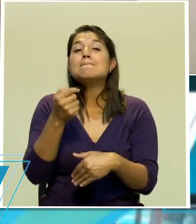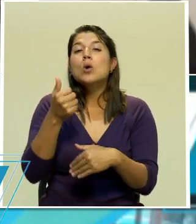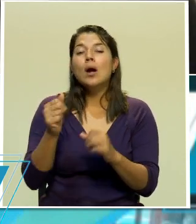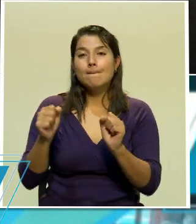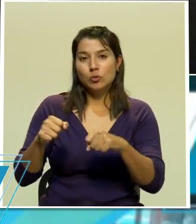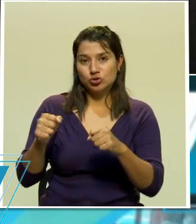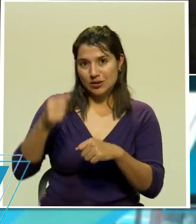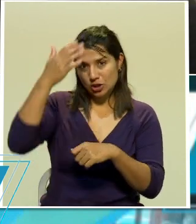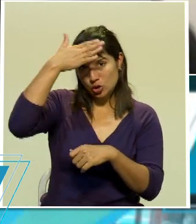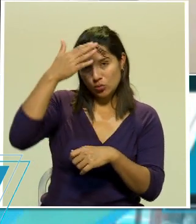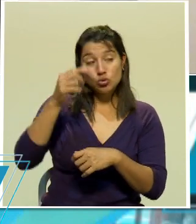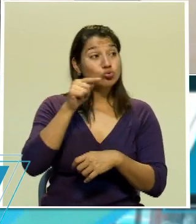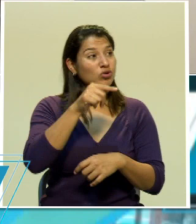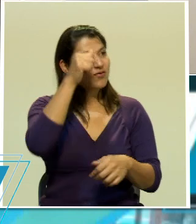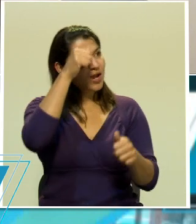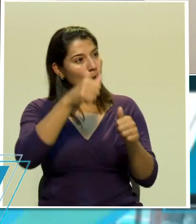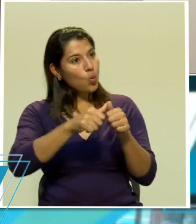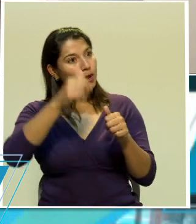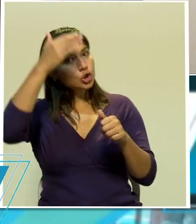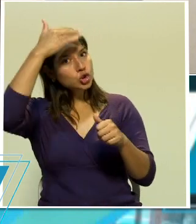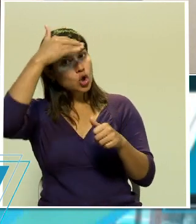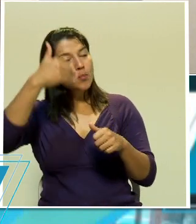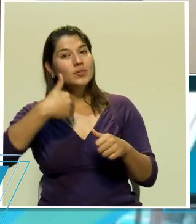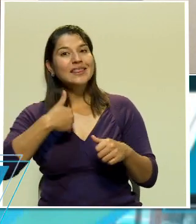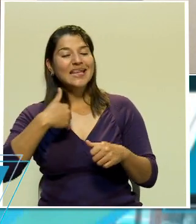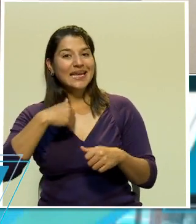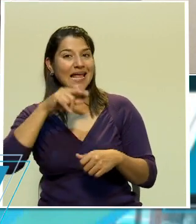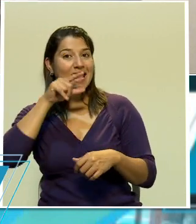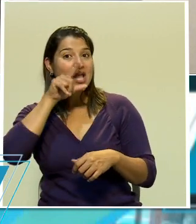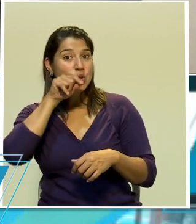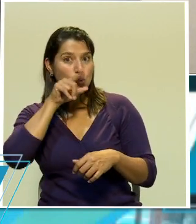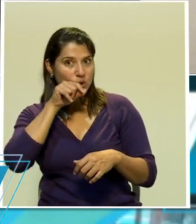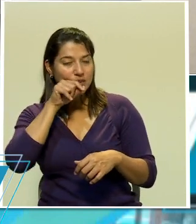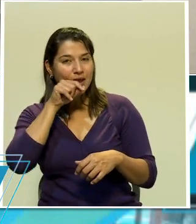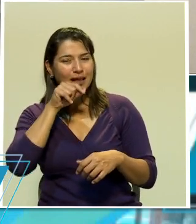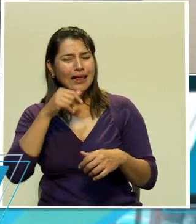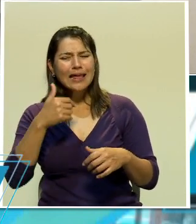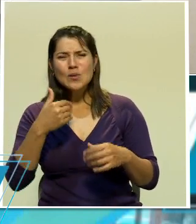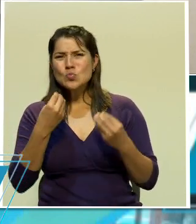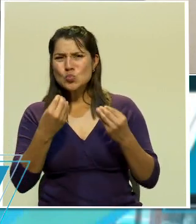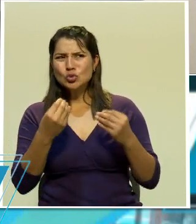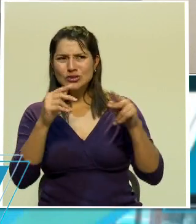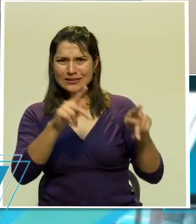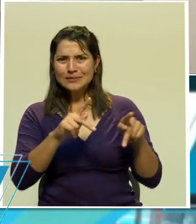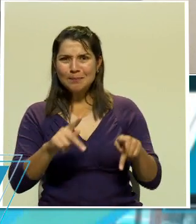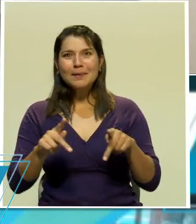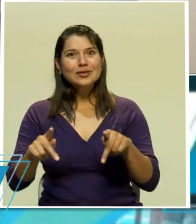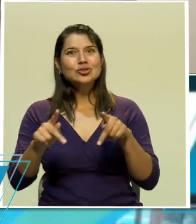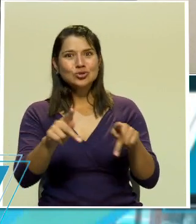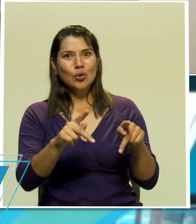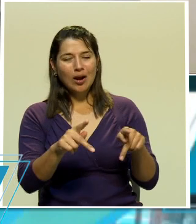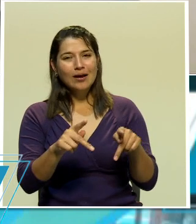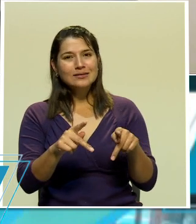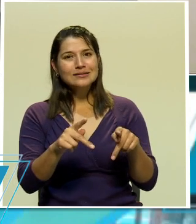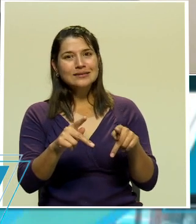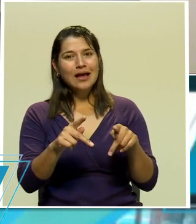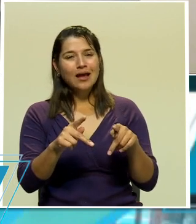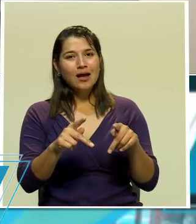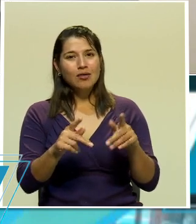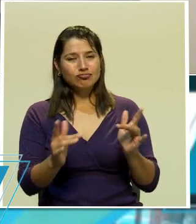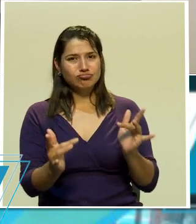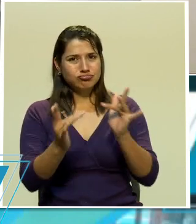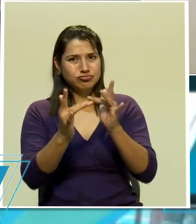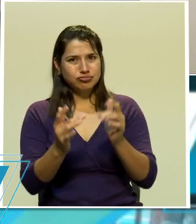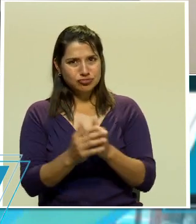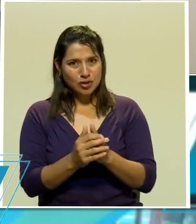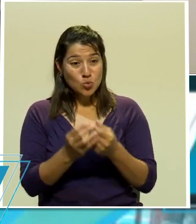tiene una cuenta de Twitter que tiene varios millones de seguidores, que a su vez retuitean esos contenidos